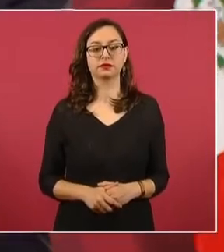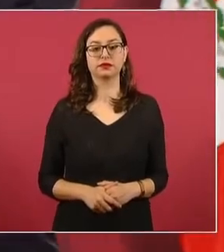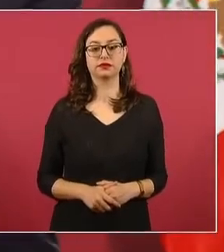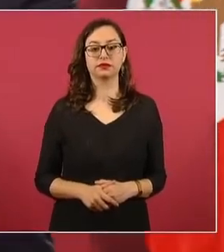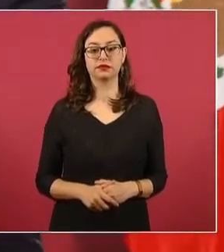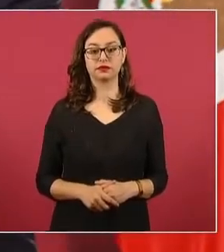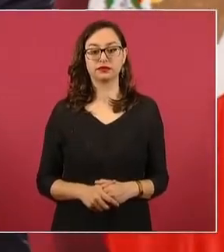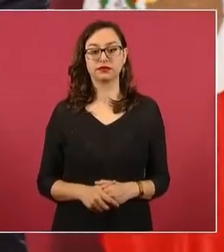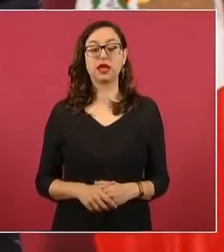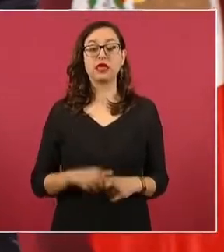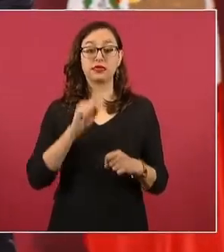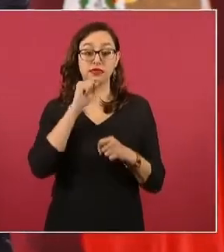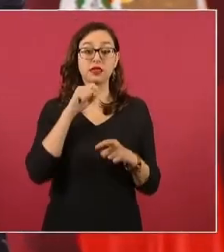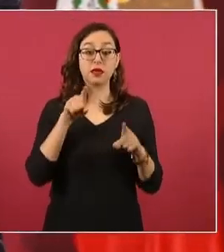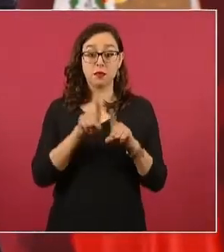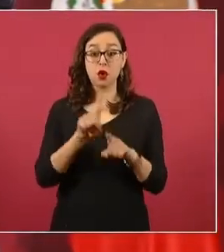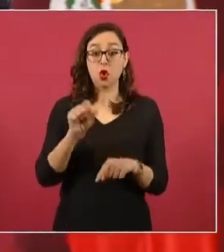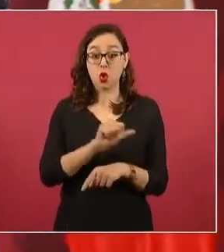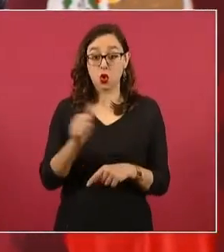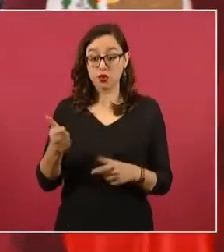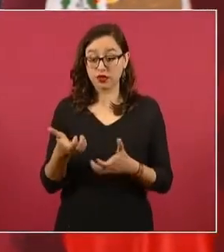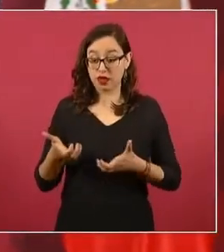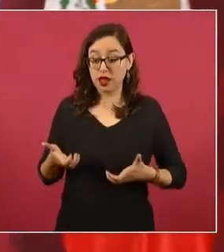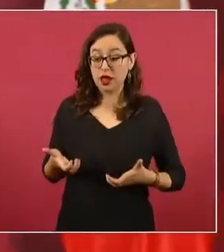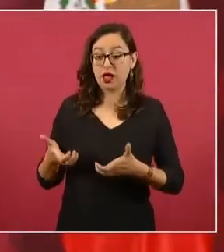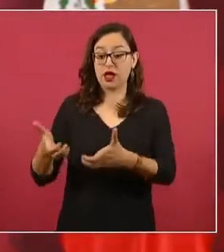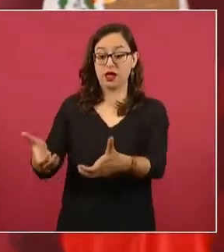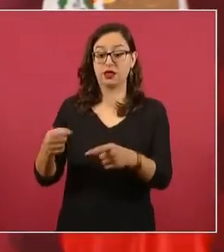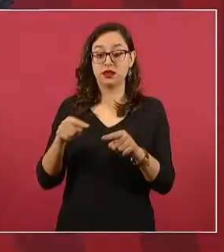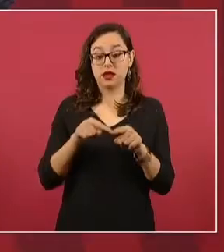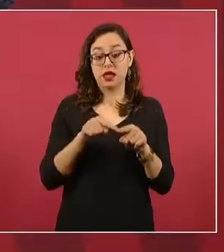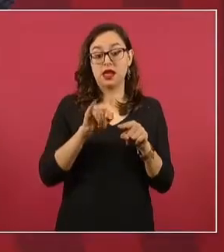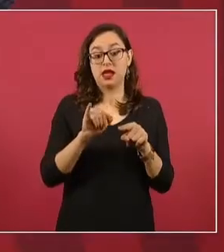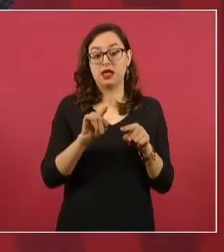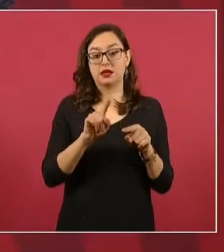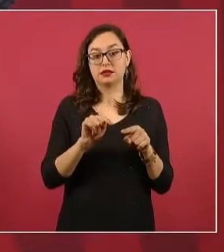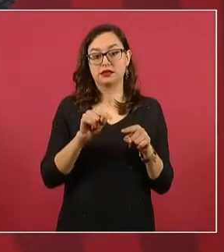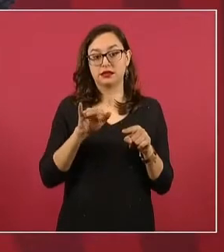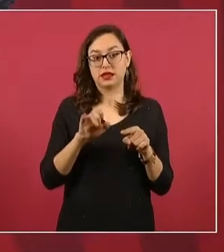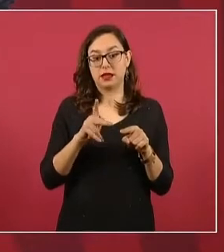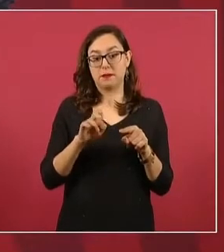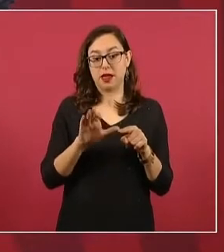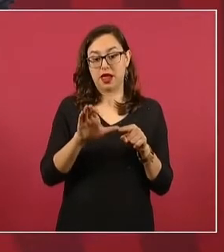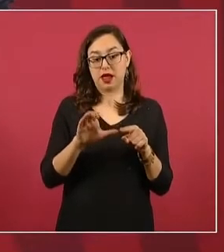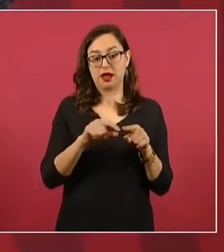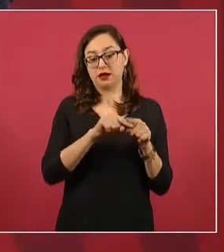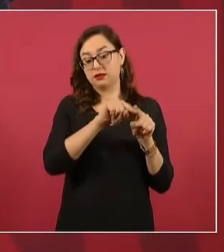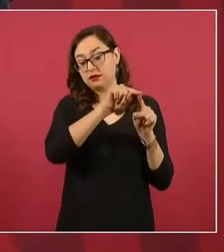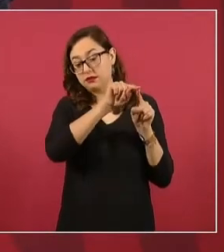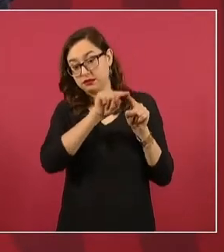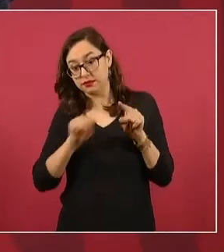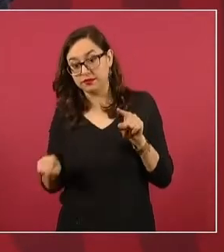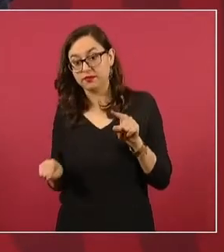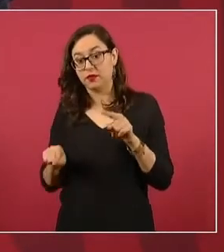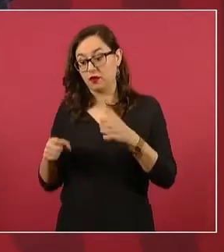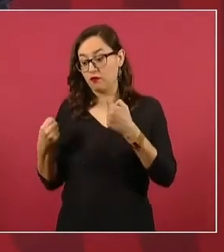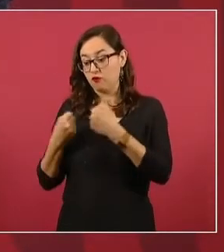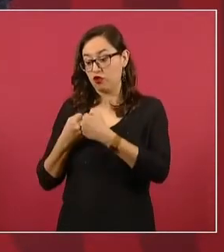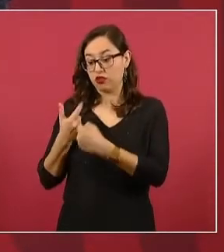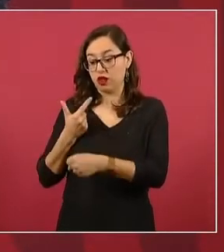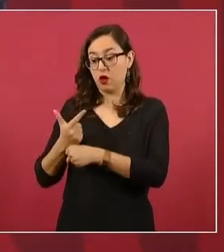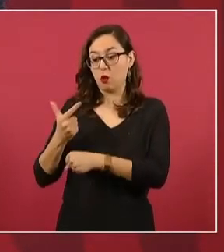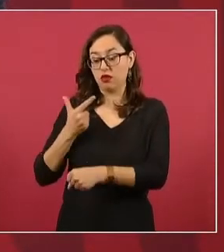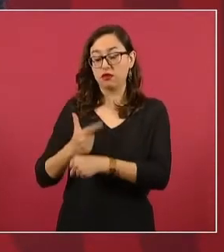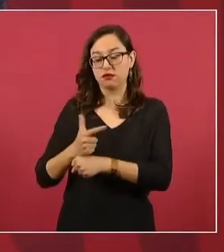de Ixtepec a la frontera con Guatemala, a Tapachula, a Ciudad de